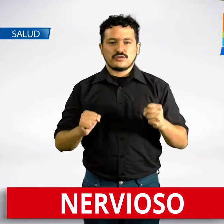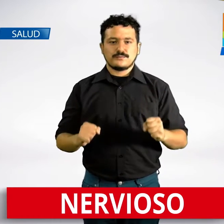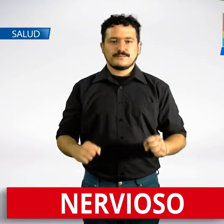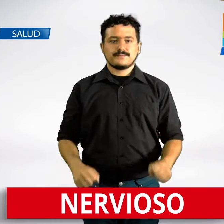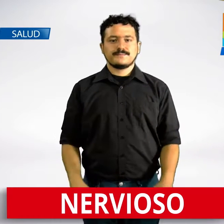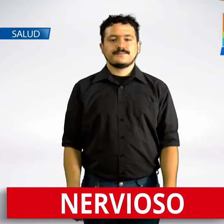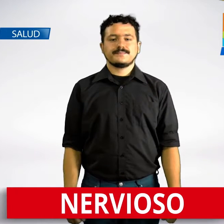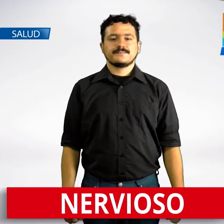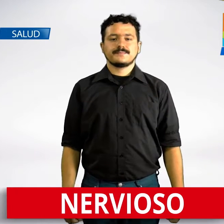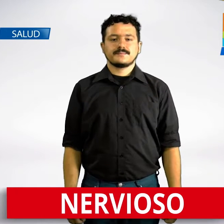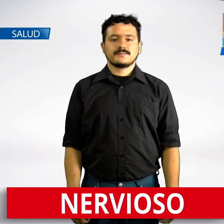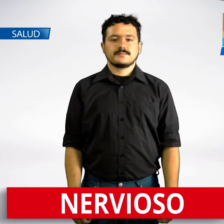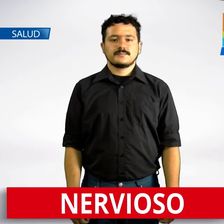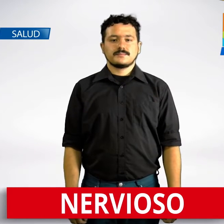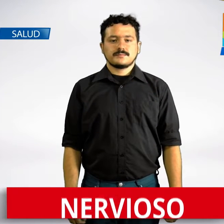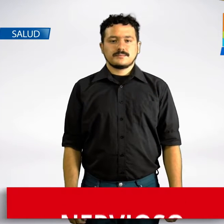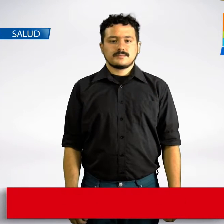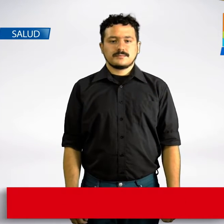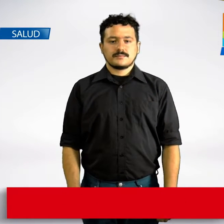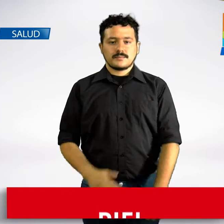nervioso,